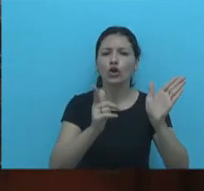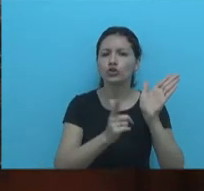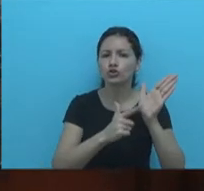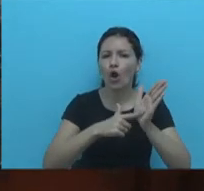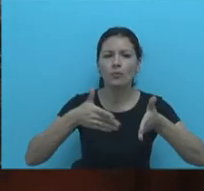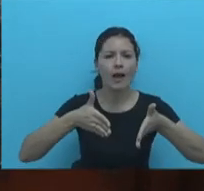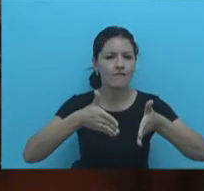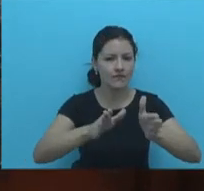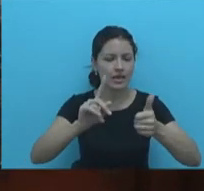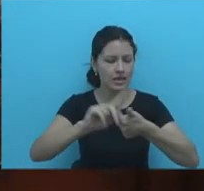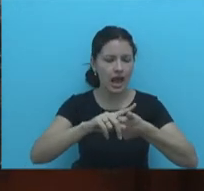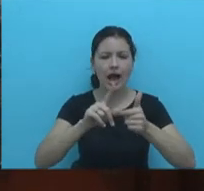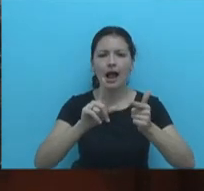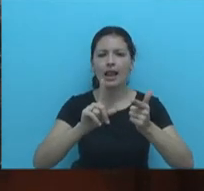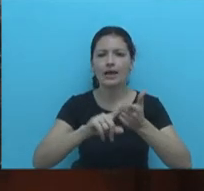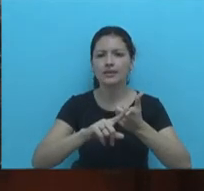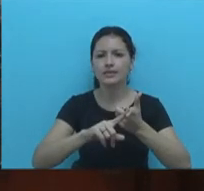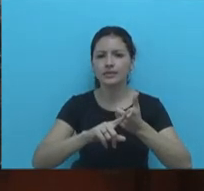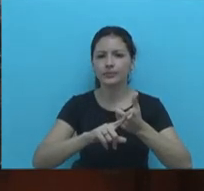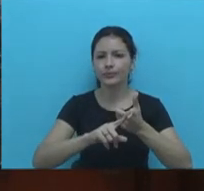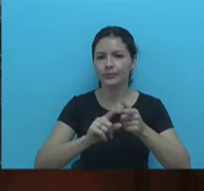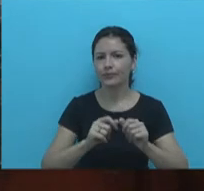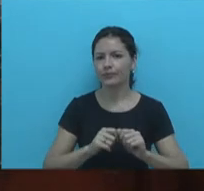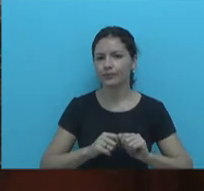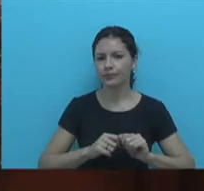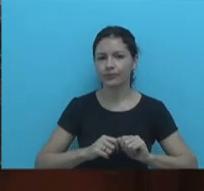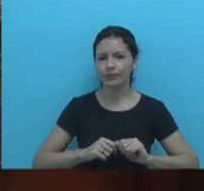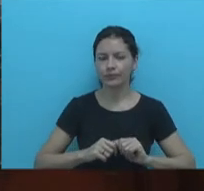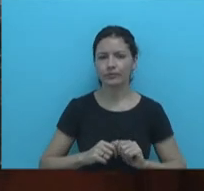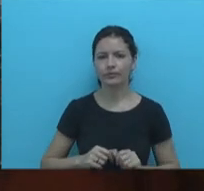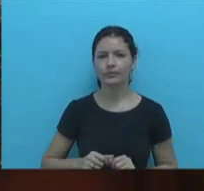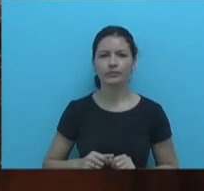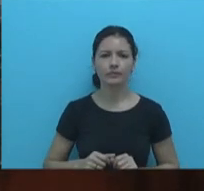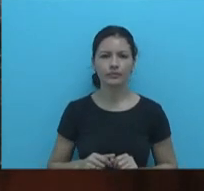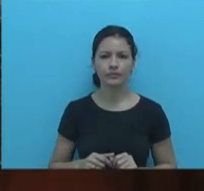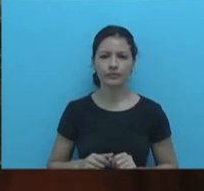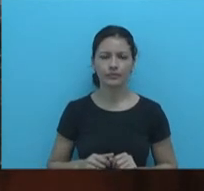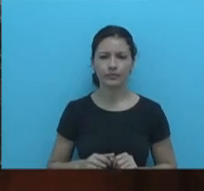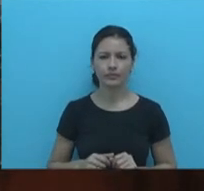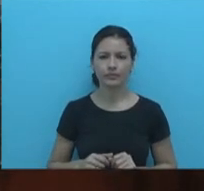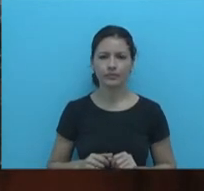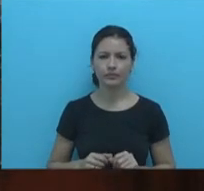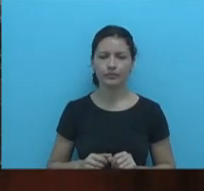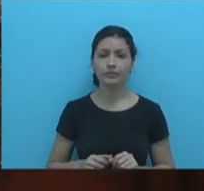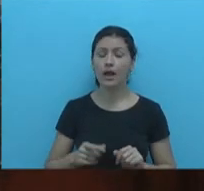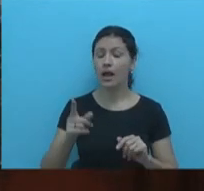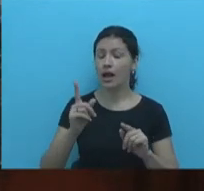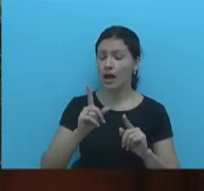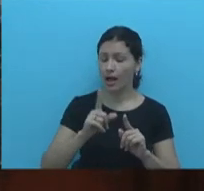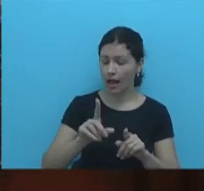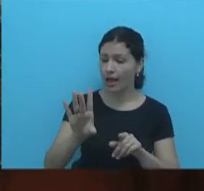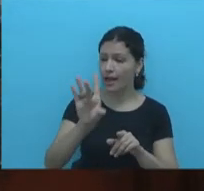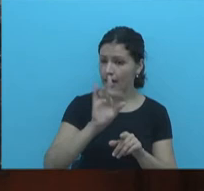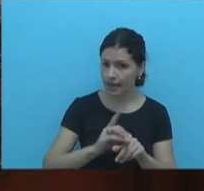así también las correspondientes al ejido urbano de que se trate. 4. Establecer, coordinar, ejecutar y